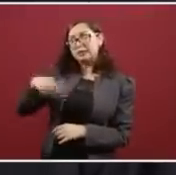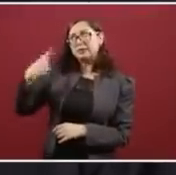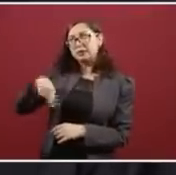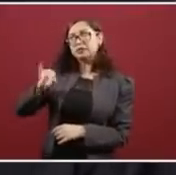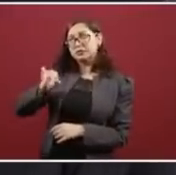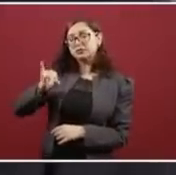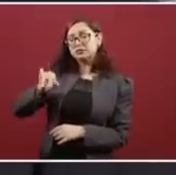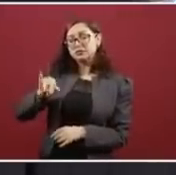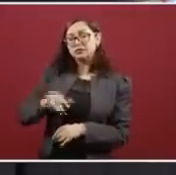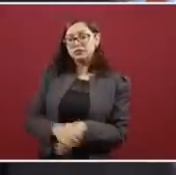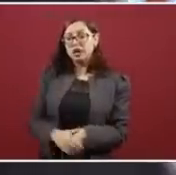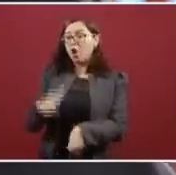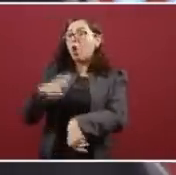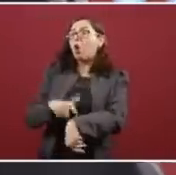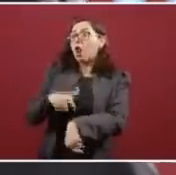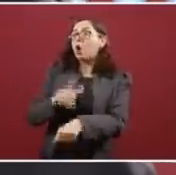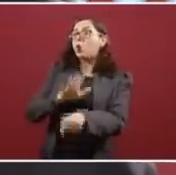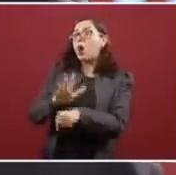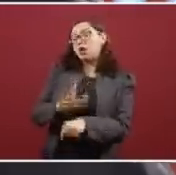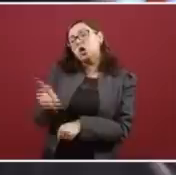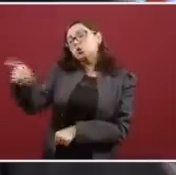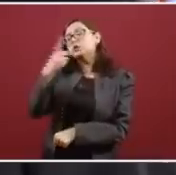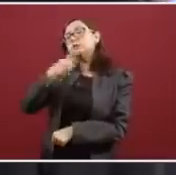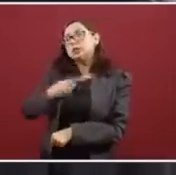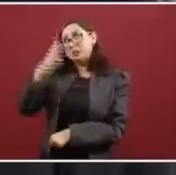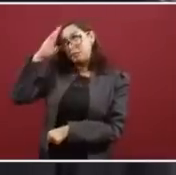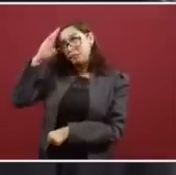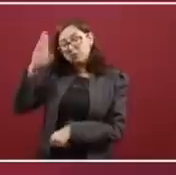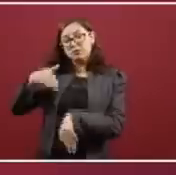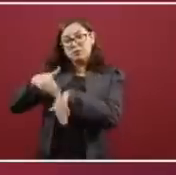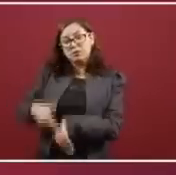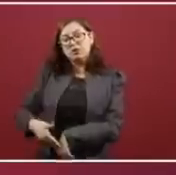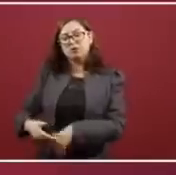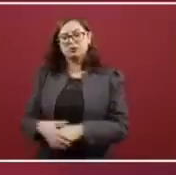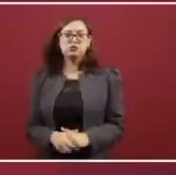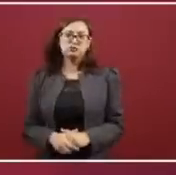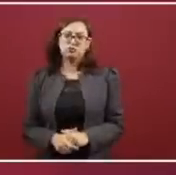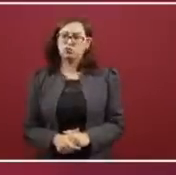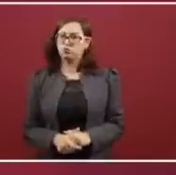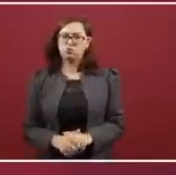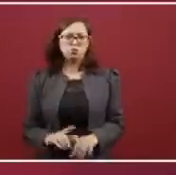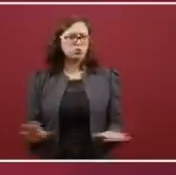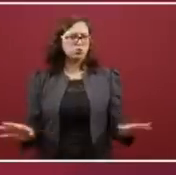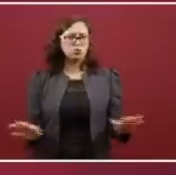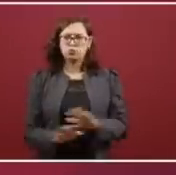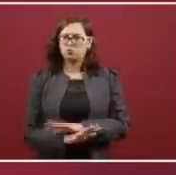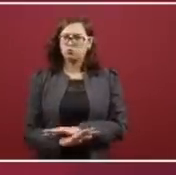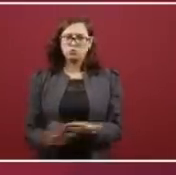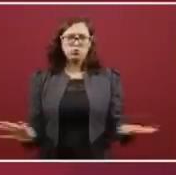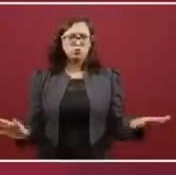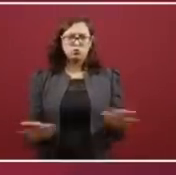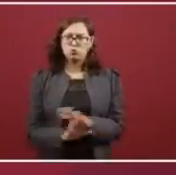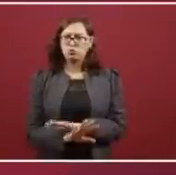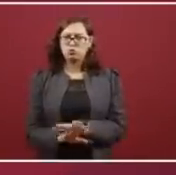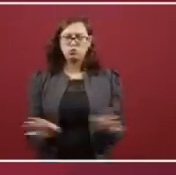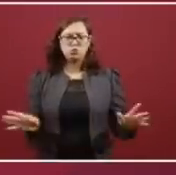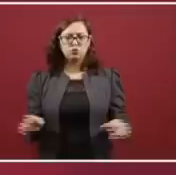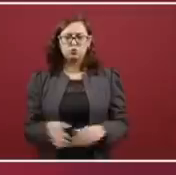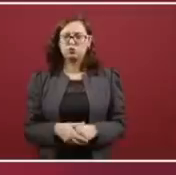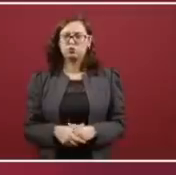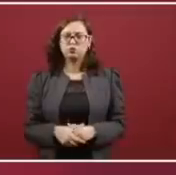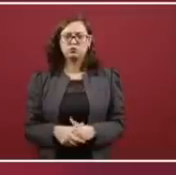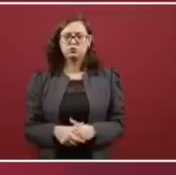yo razón la que usted quiera que sea el señor no existe eso ya